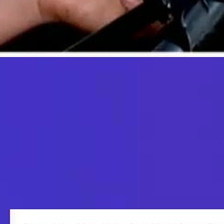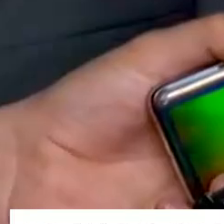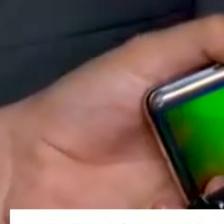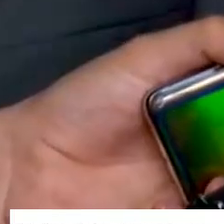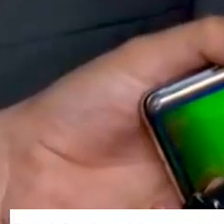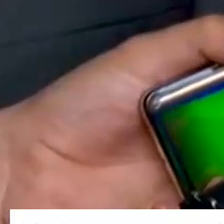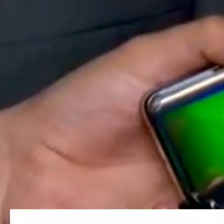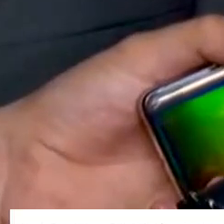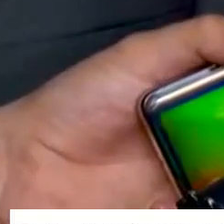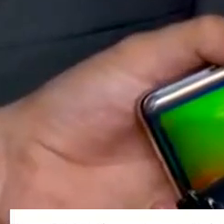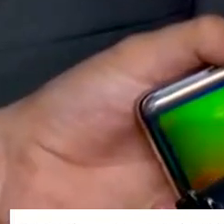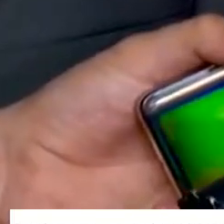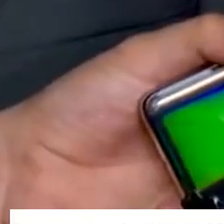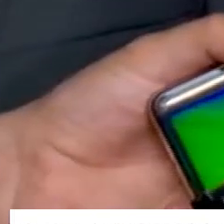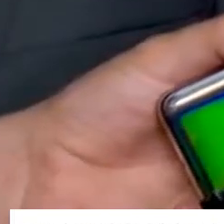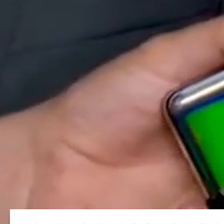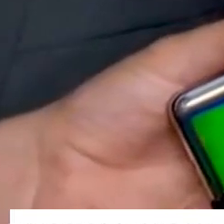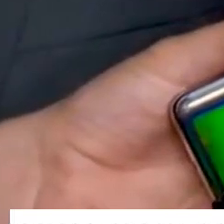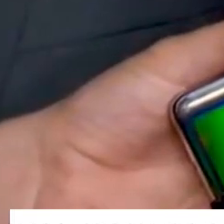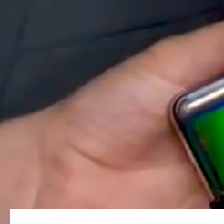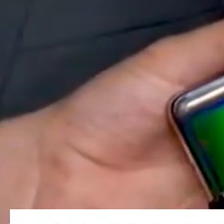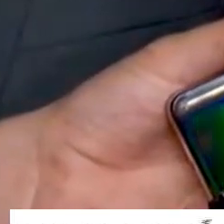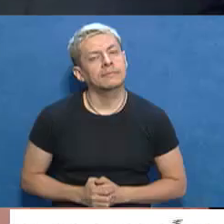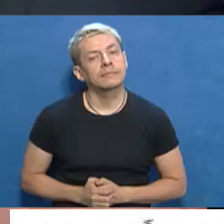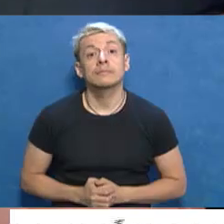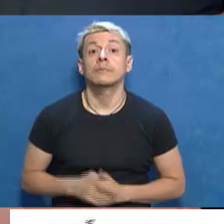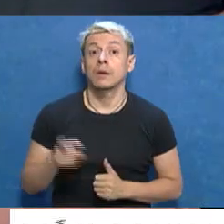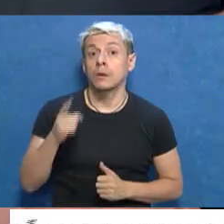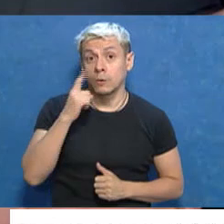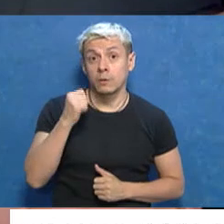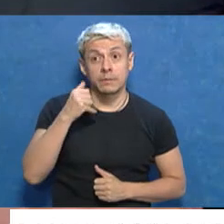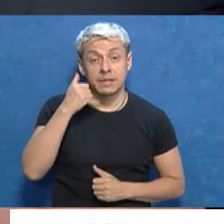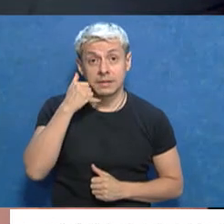Llamaron por una violencia de género y atendí a una mujer y llamó un hombre.